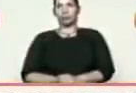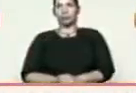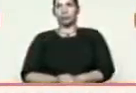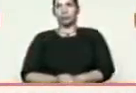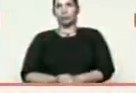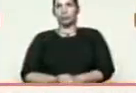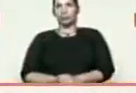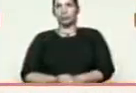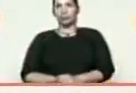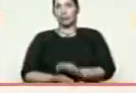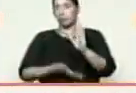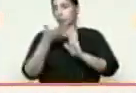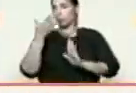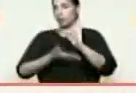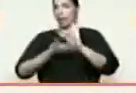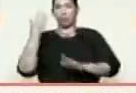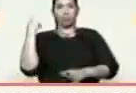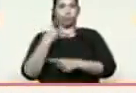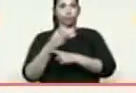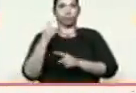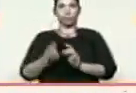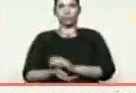que es lo más importante.